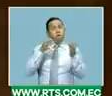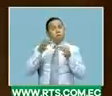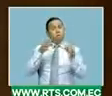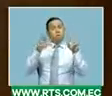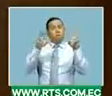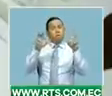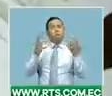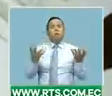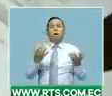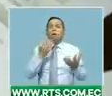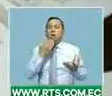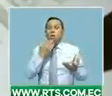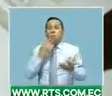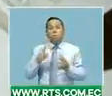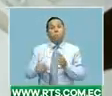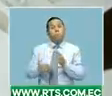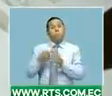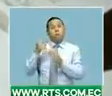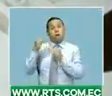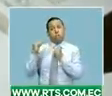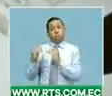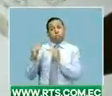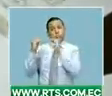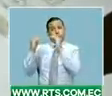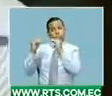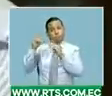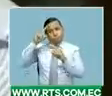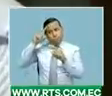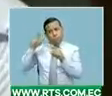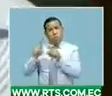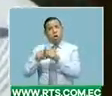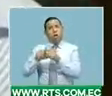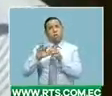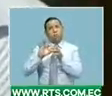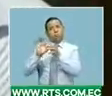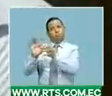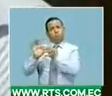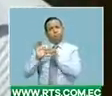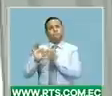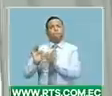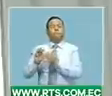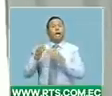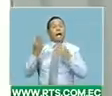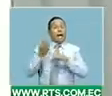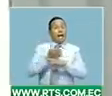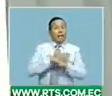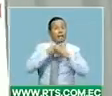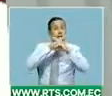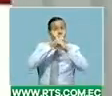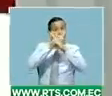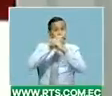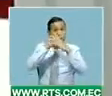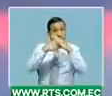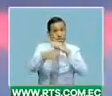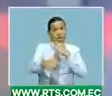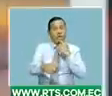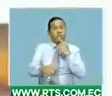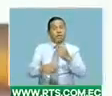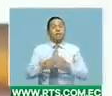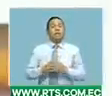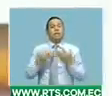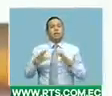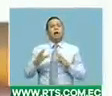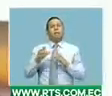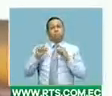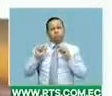será tan solo la primera etapa para lograr un acuerdo completo. A través de su cuenta de Twitter, el Ministerio del Ramo señaló: un acuerdo comercial